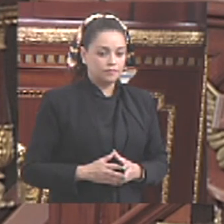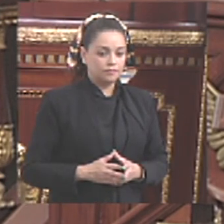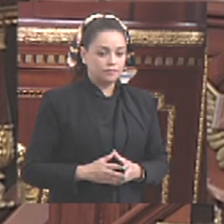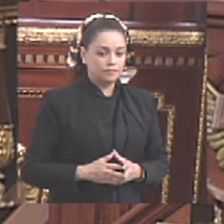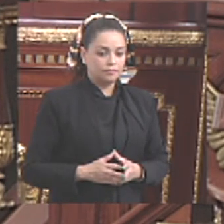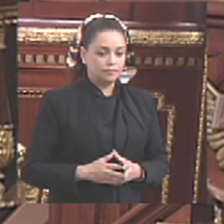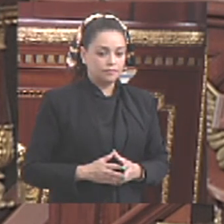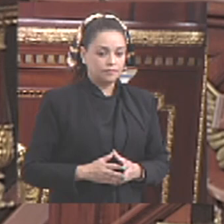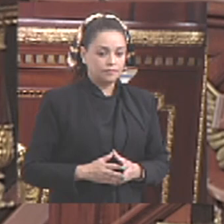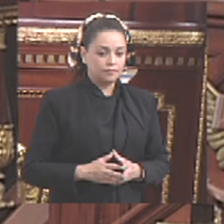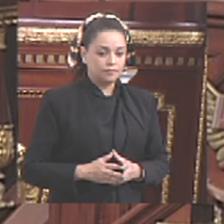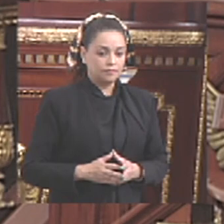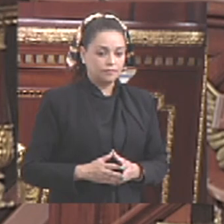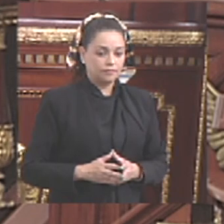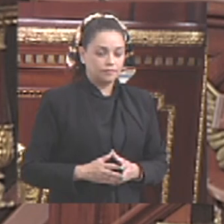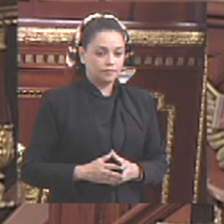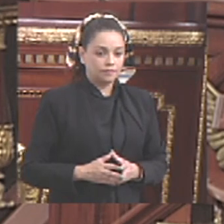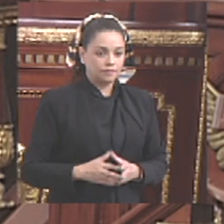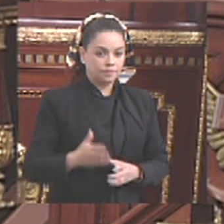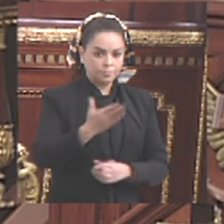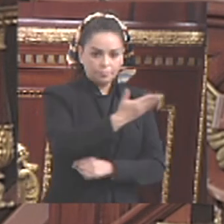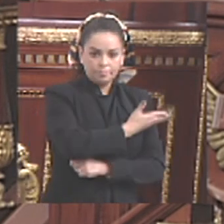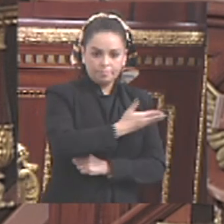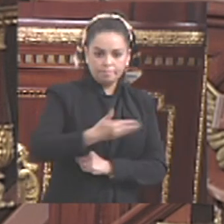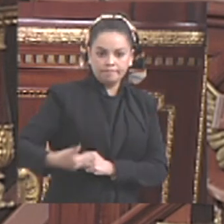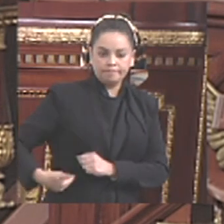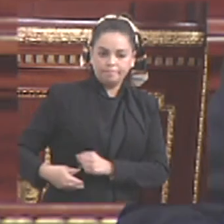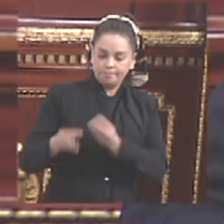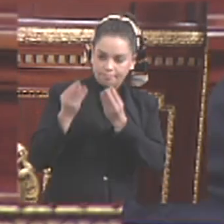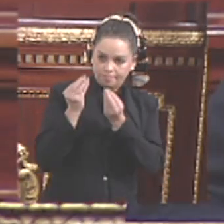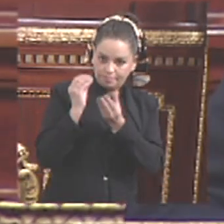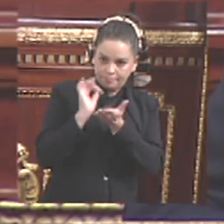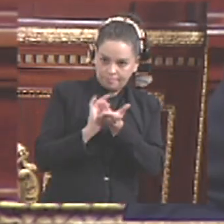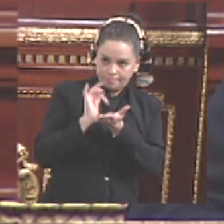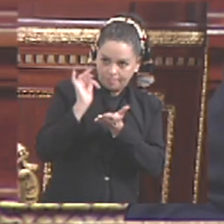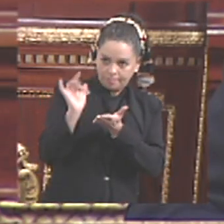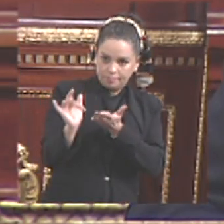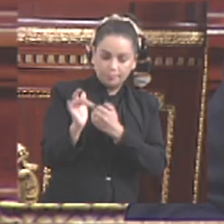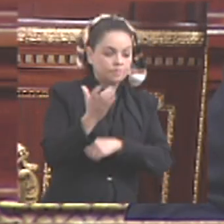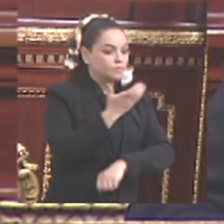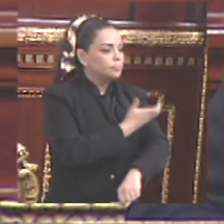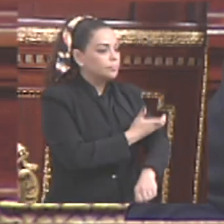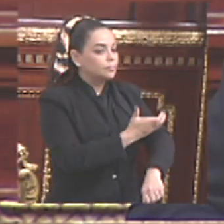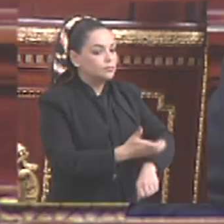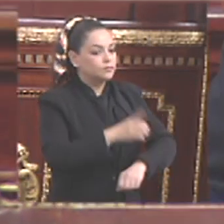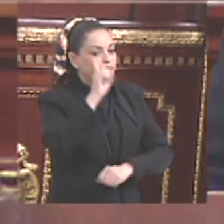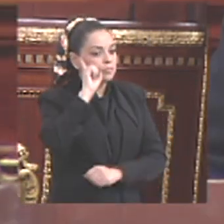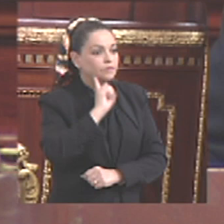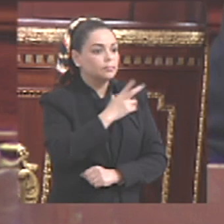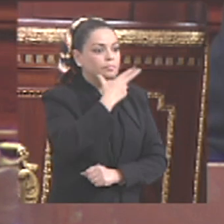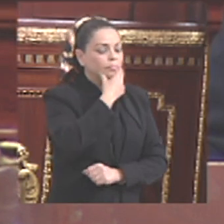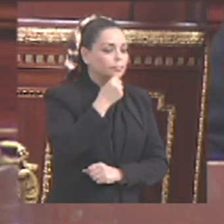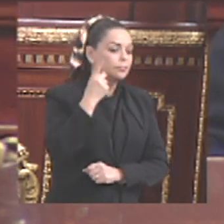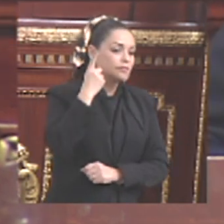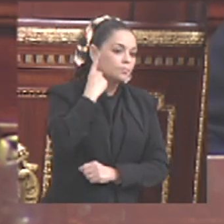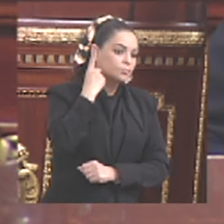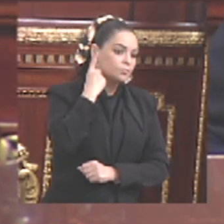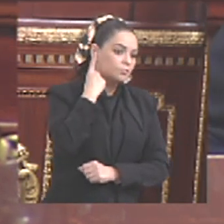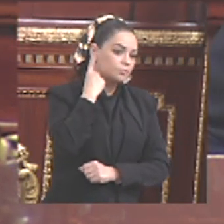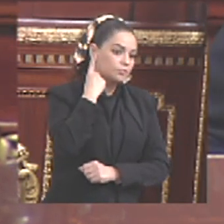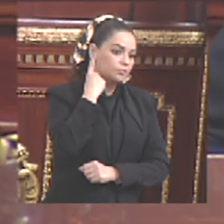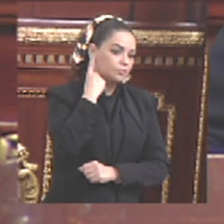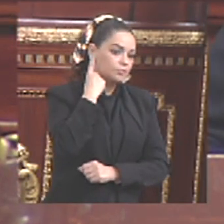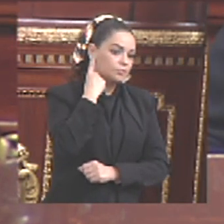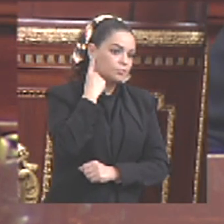Muchas gracias, diputada presidenta, compañeras y compañeros legisladores.